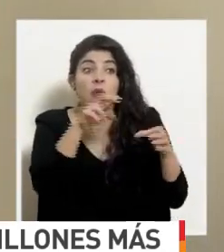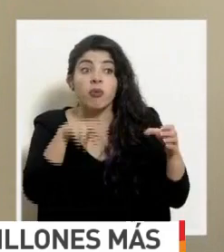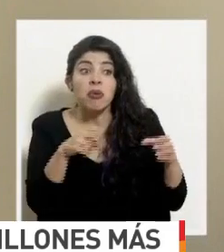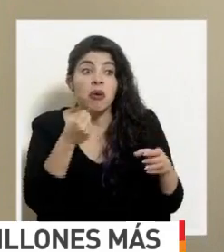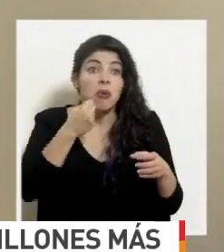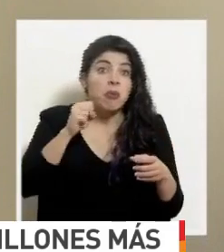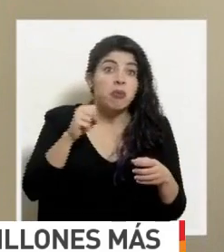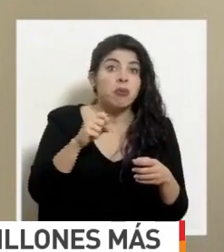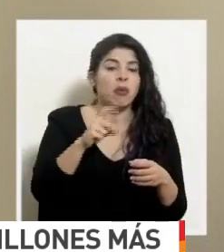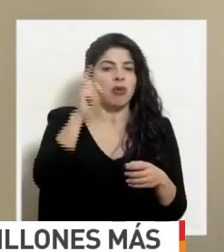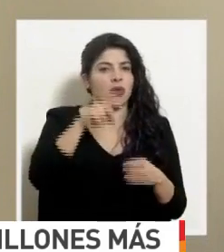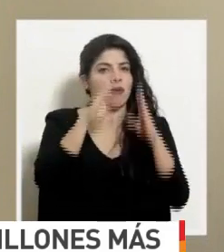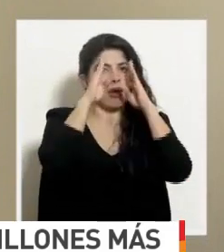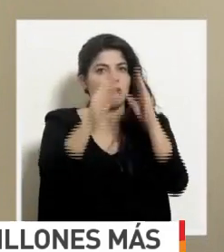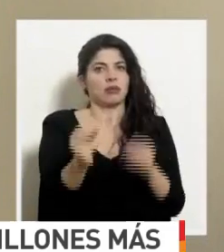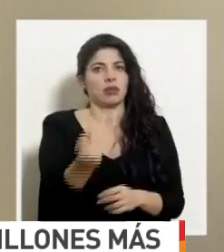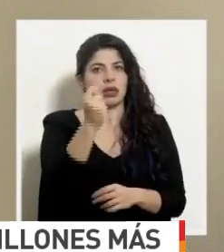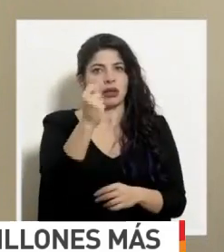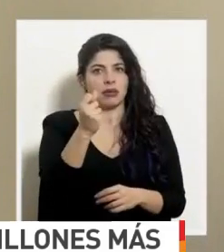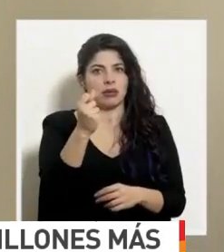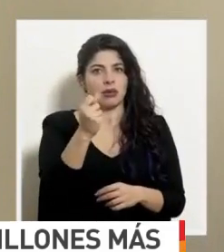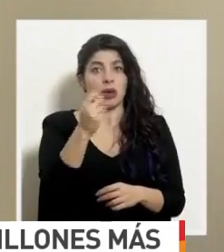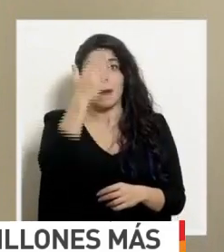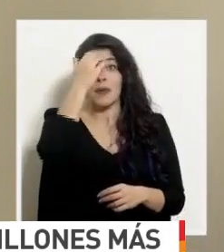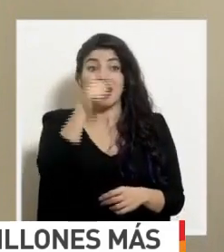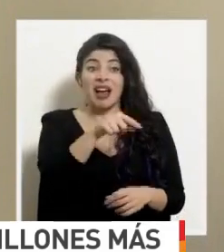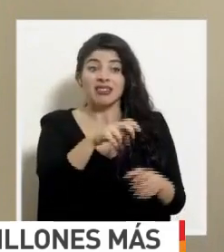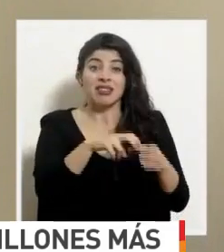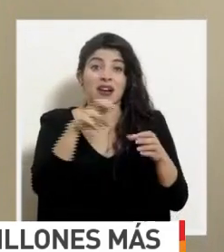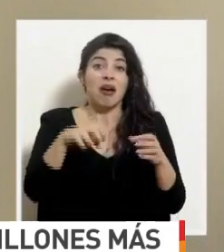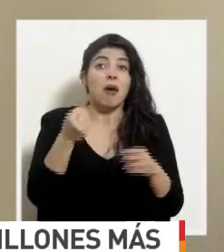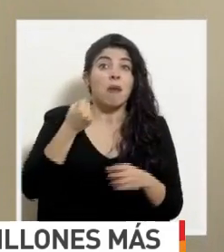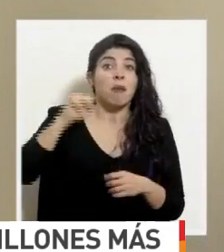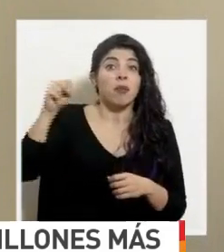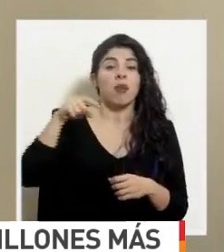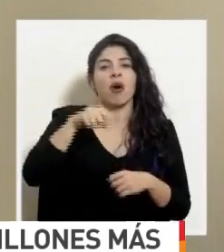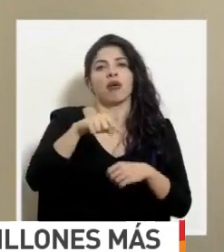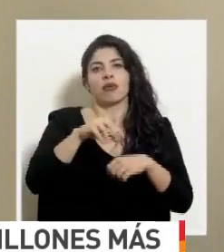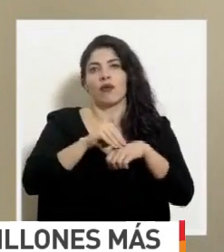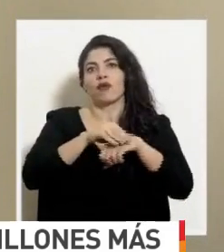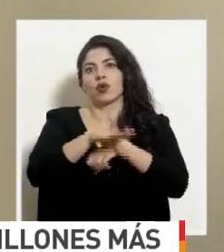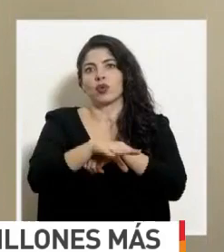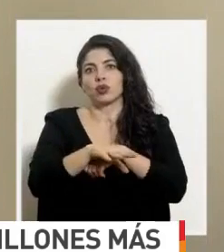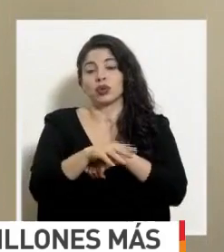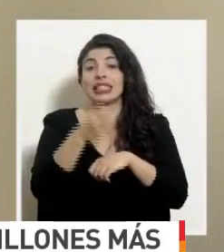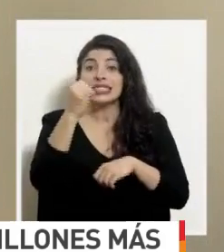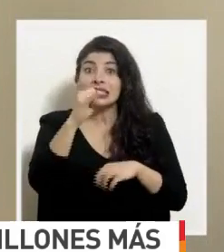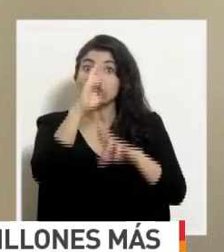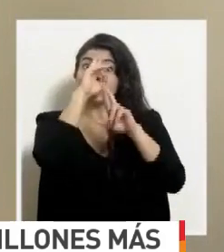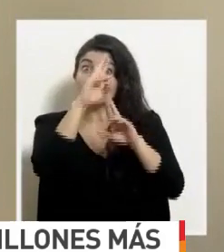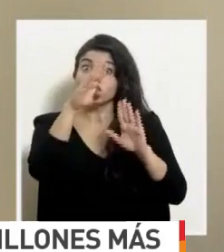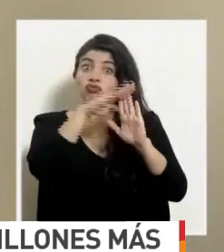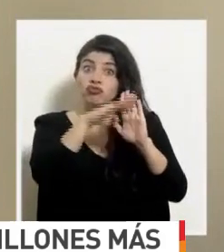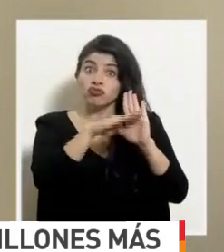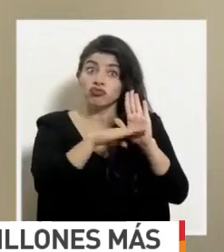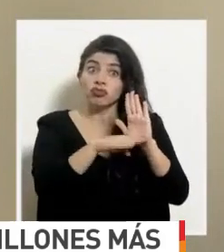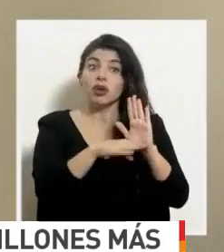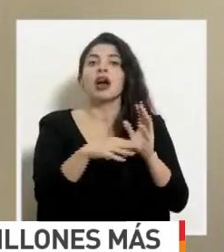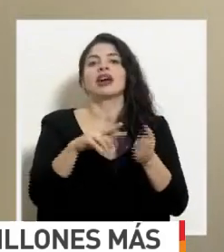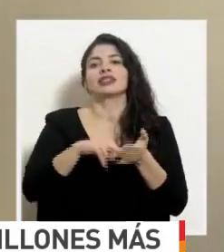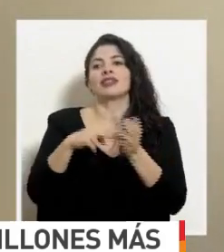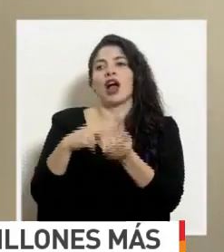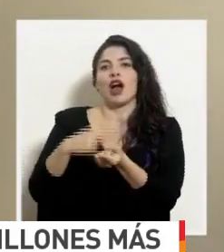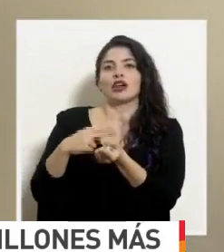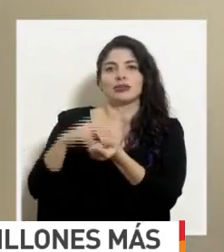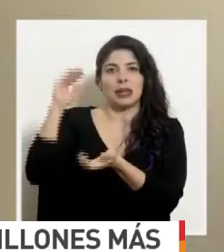y que a la hora de las horas debe incidir y debe reflejarse en una disminución de personas hospitalizadas,